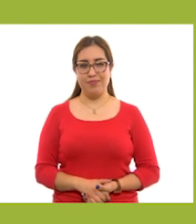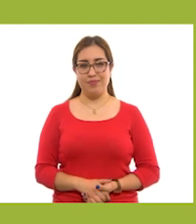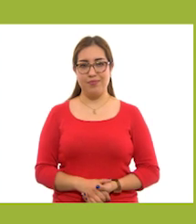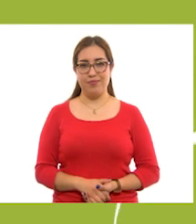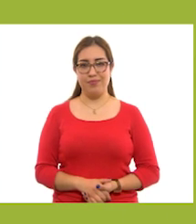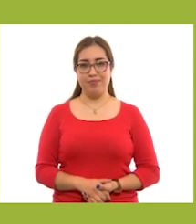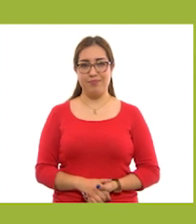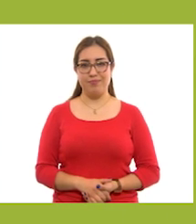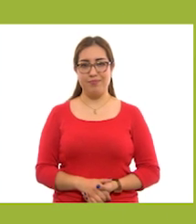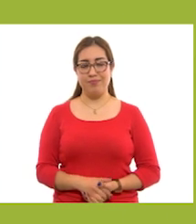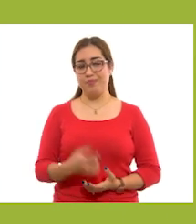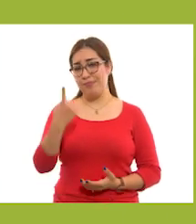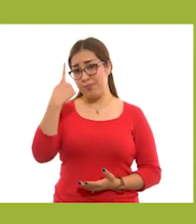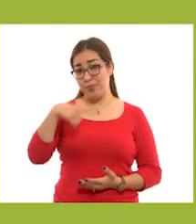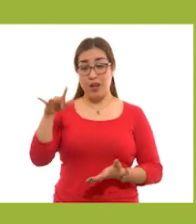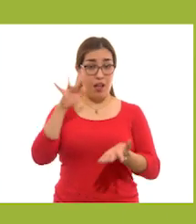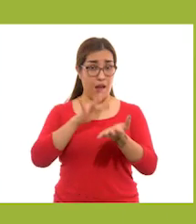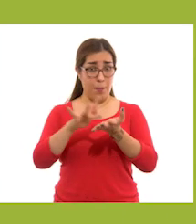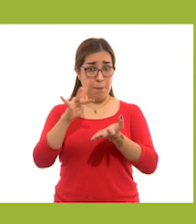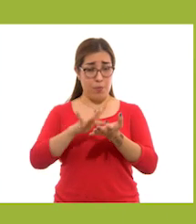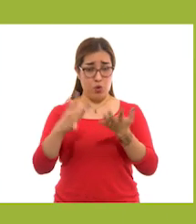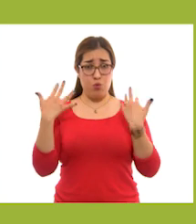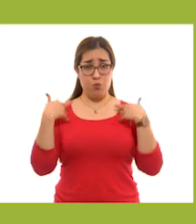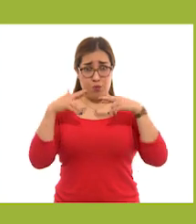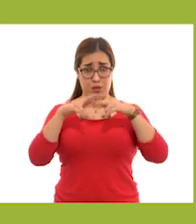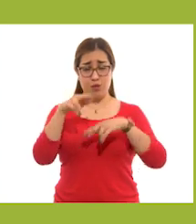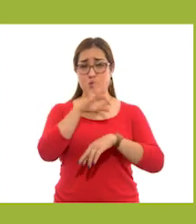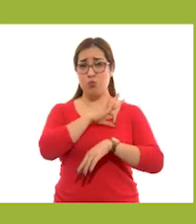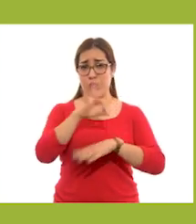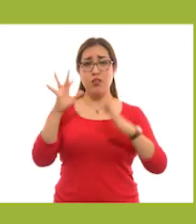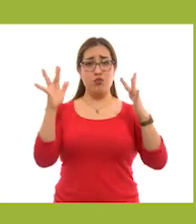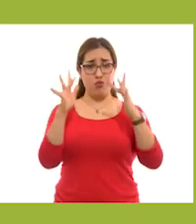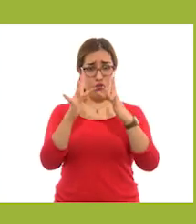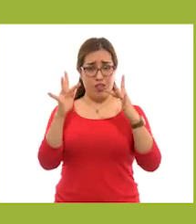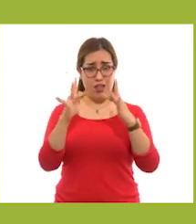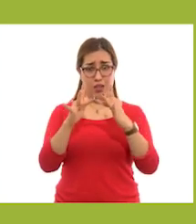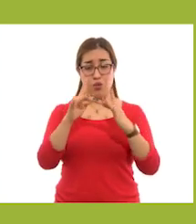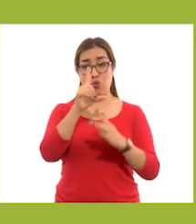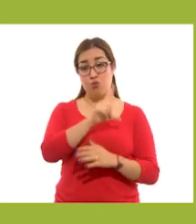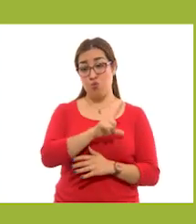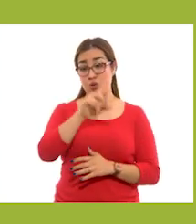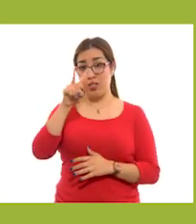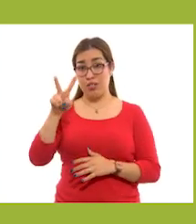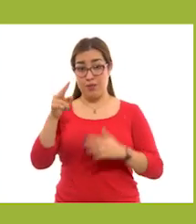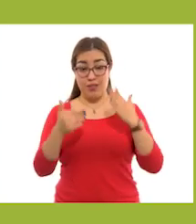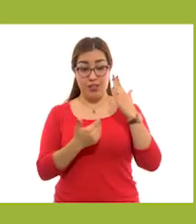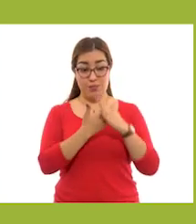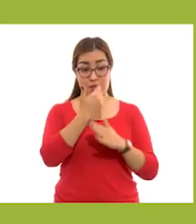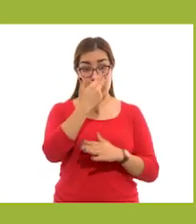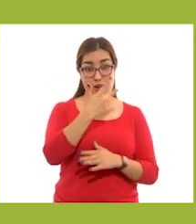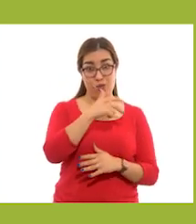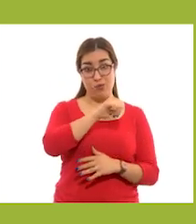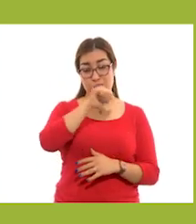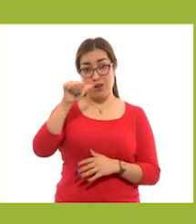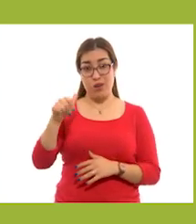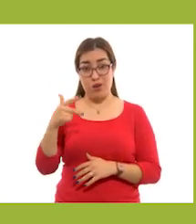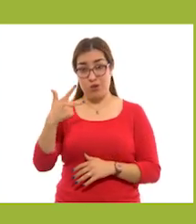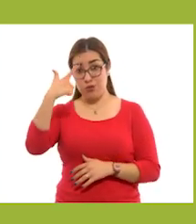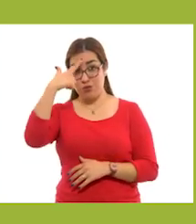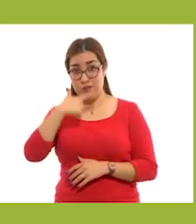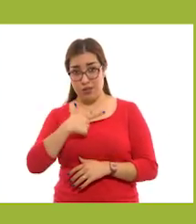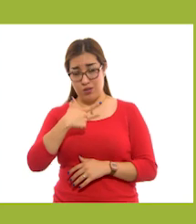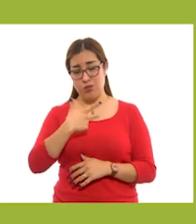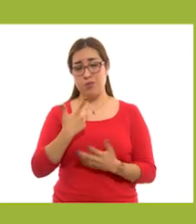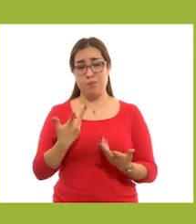Para solicitar apoyo pedagógico, comunícate con maestras y maestros de lunes a viernes de 8 a